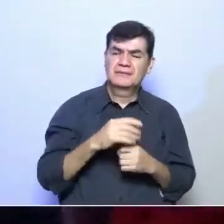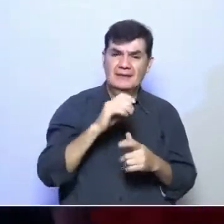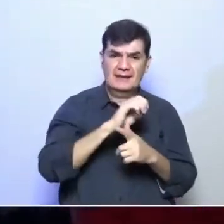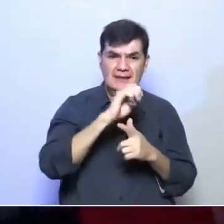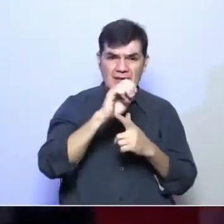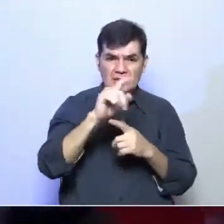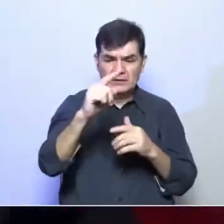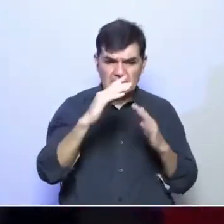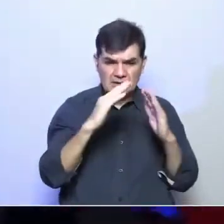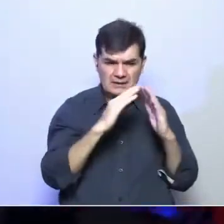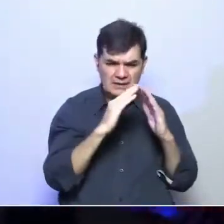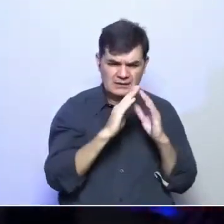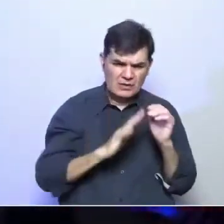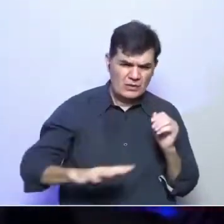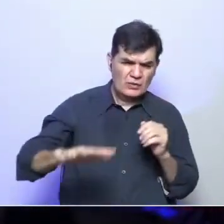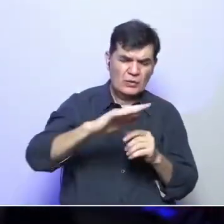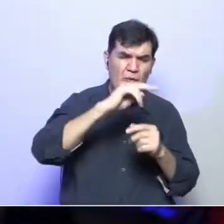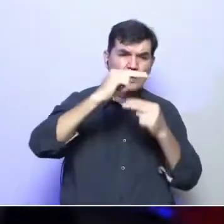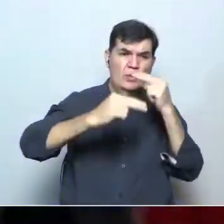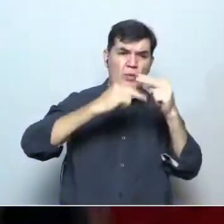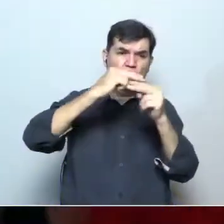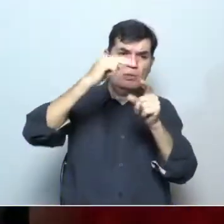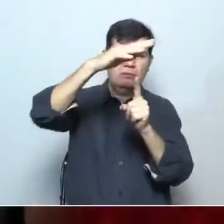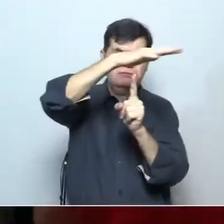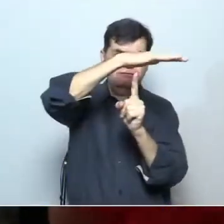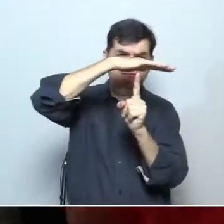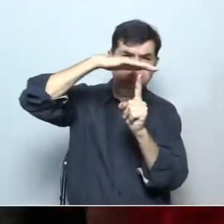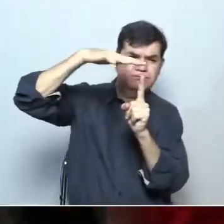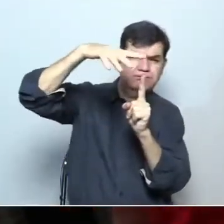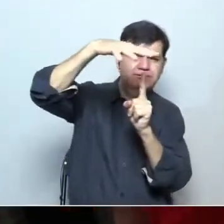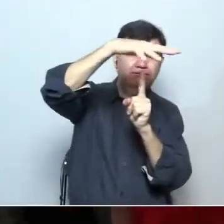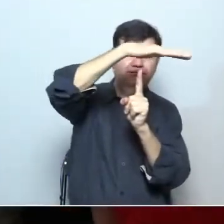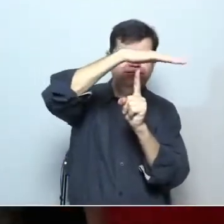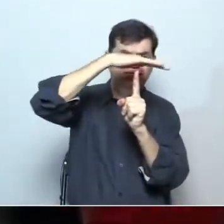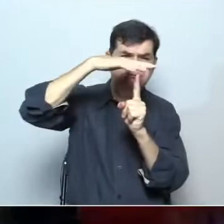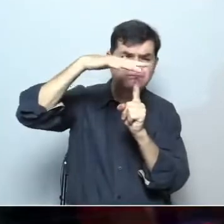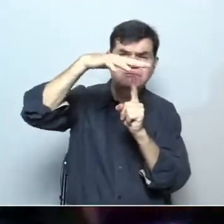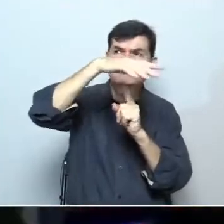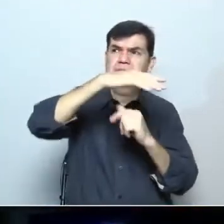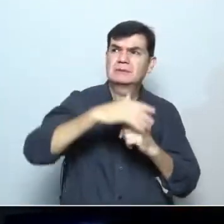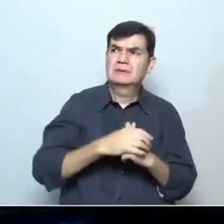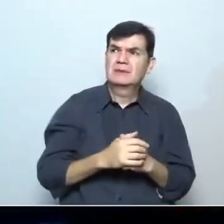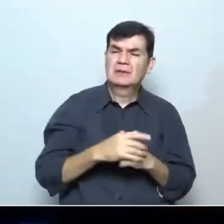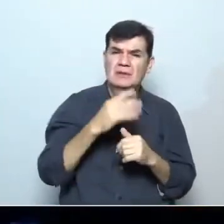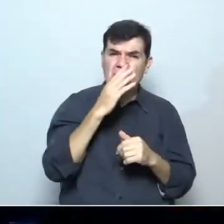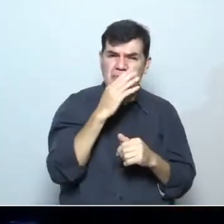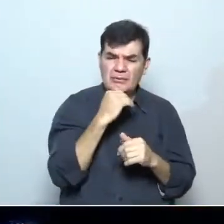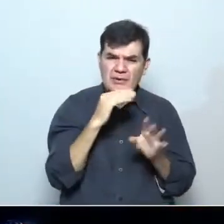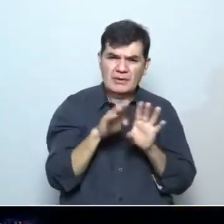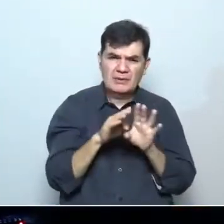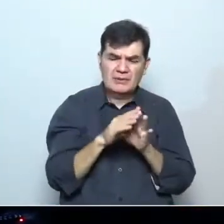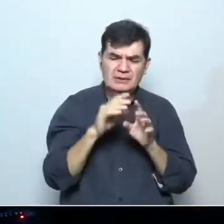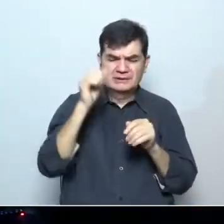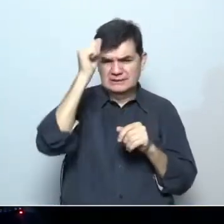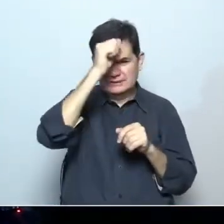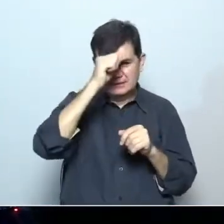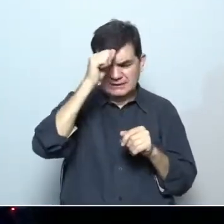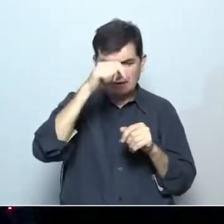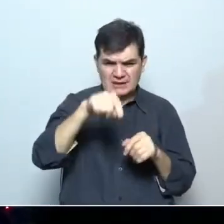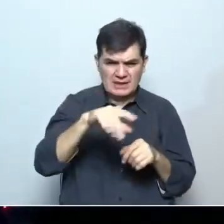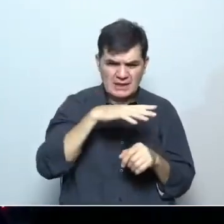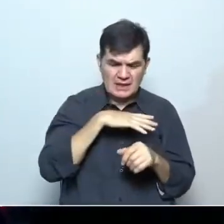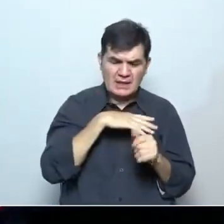Entonces la casa se llenó de una nube, la casa de Jehová. Y no podían los sacerdotes estar allí